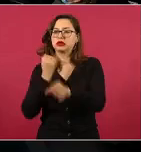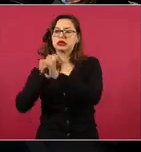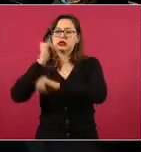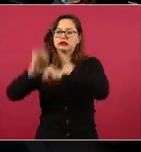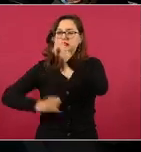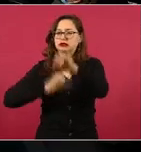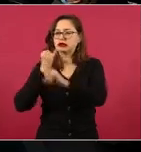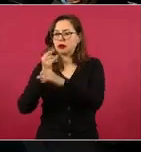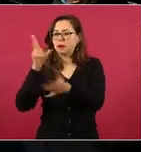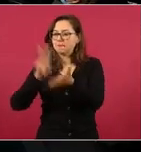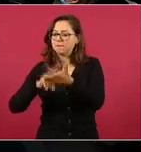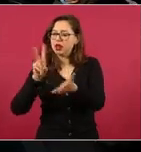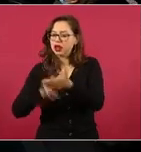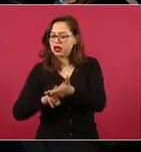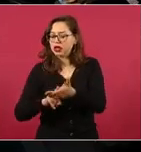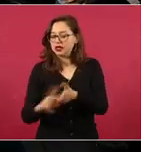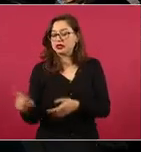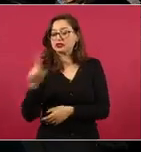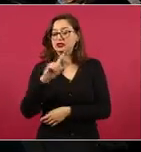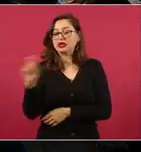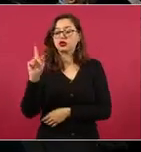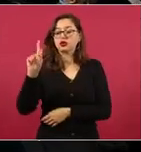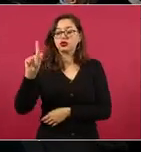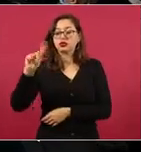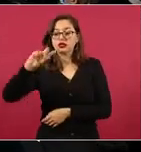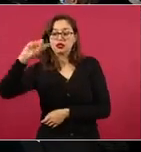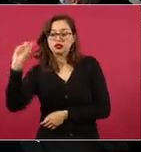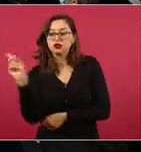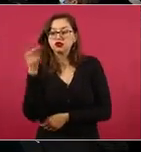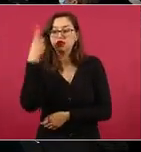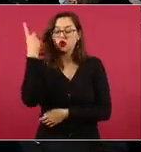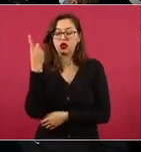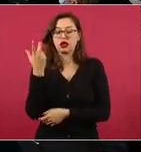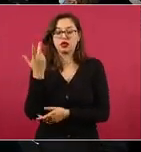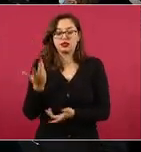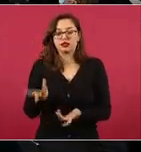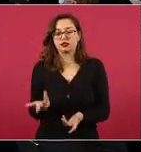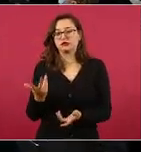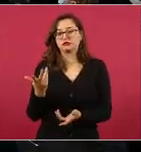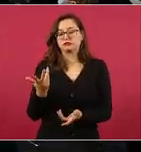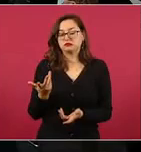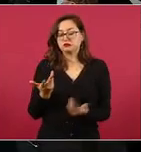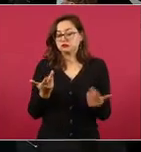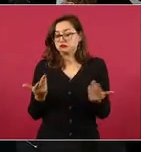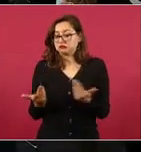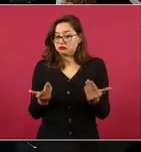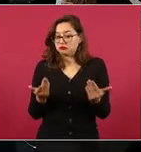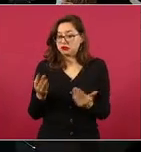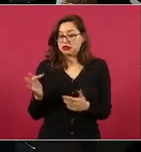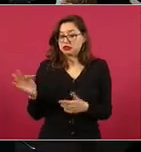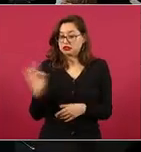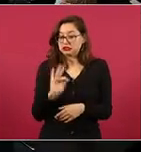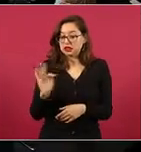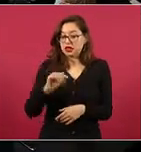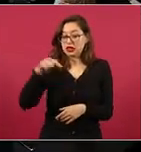de los $170, actualmente está en 288, pero se pretende aumentar a